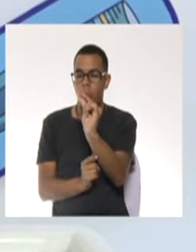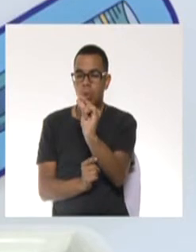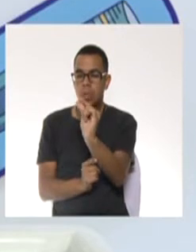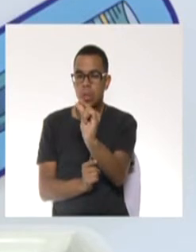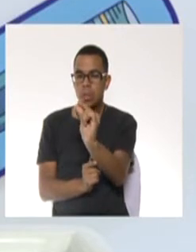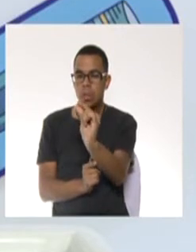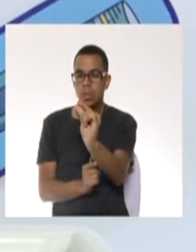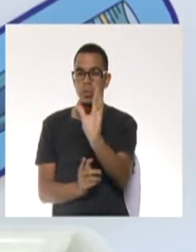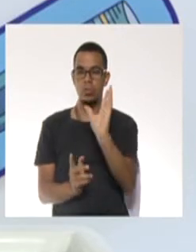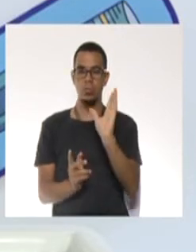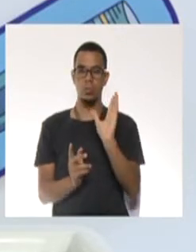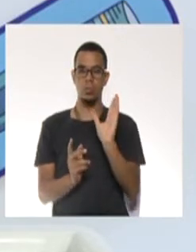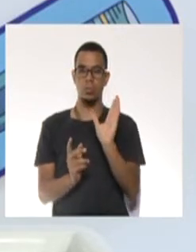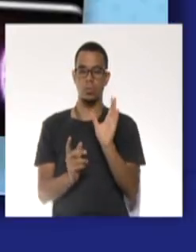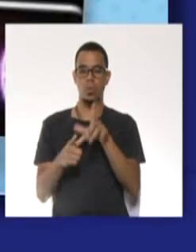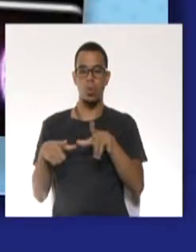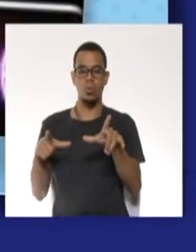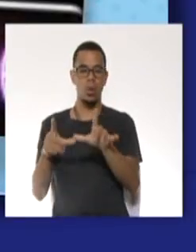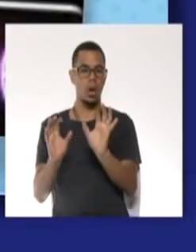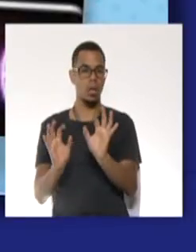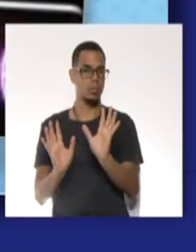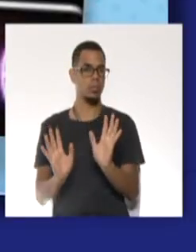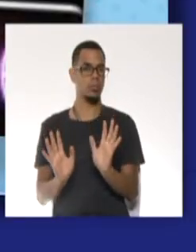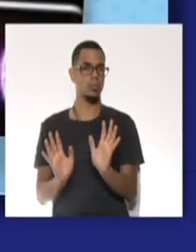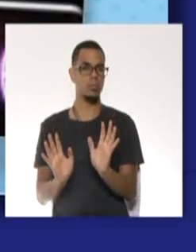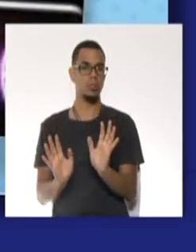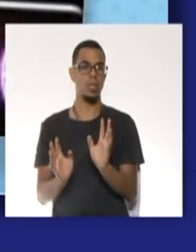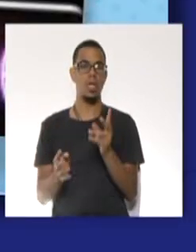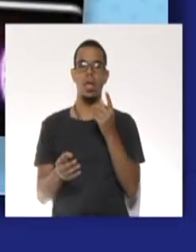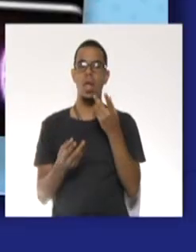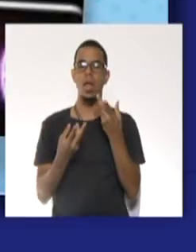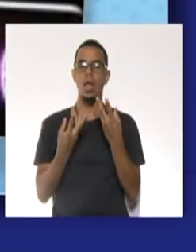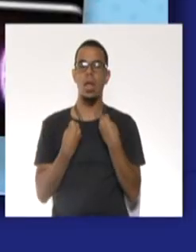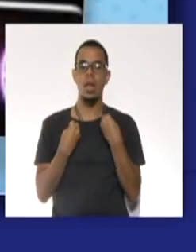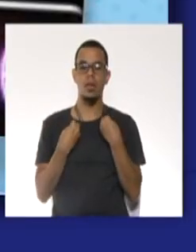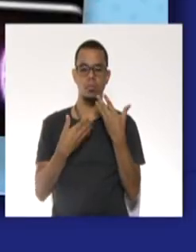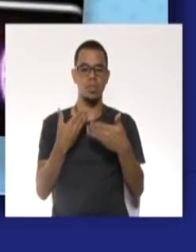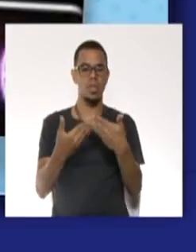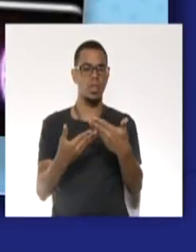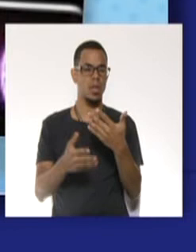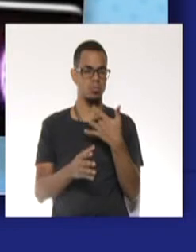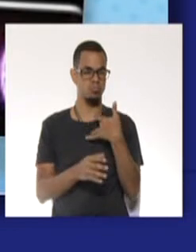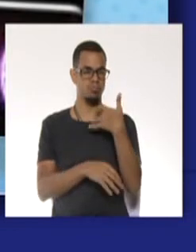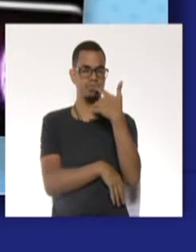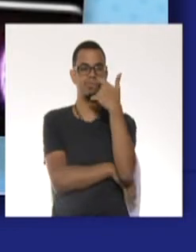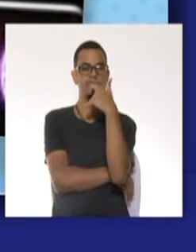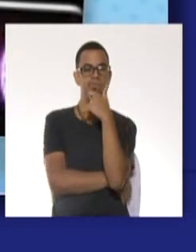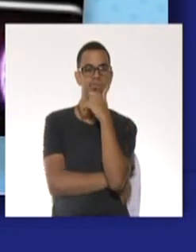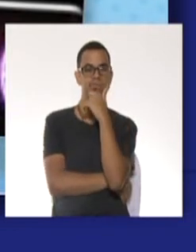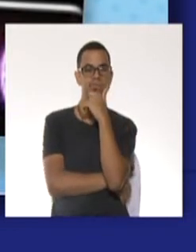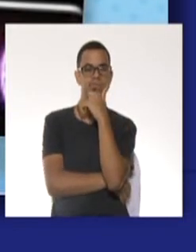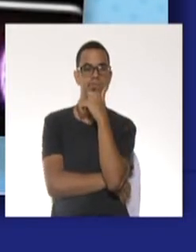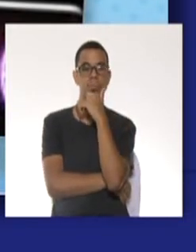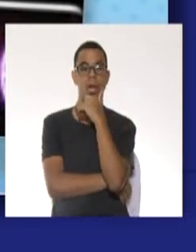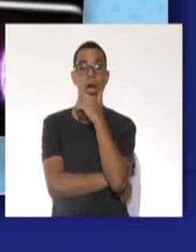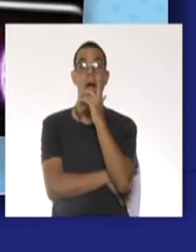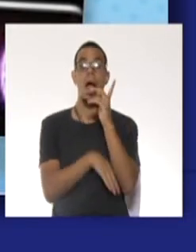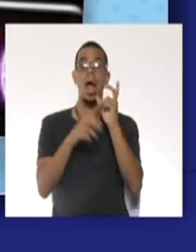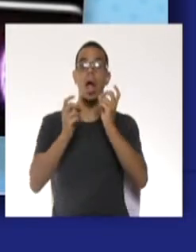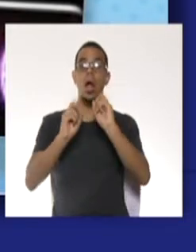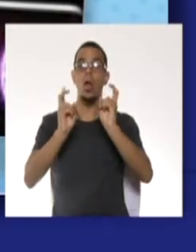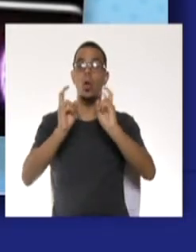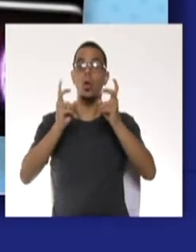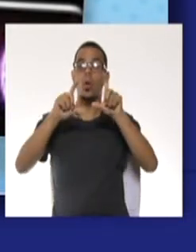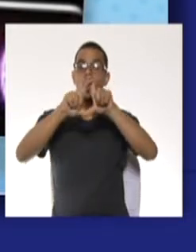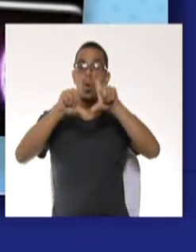baja concentración. Pero en la vida diaria, a ver, los avisos lumínicos, ¿ok? Esos